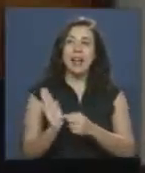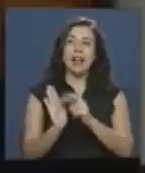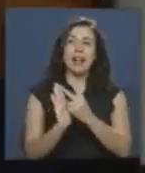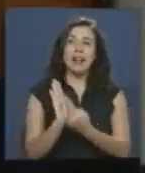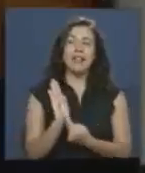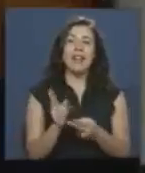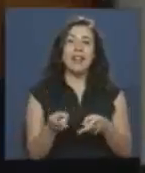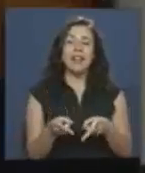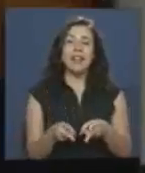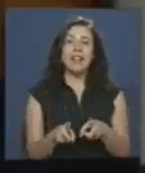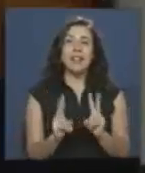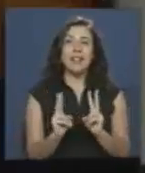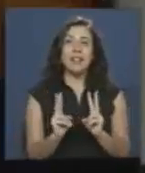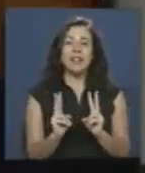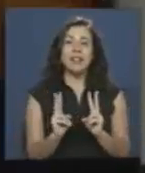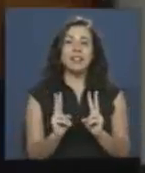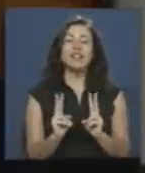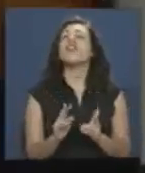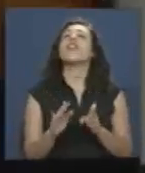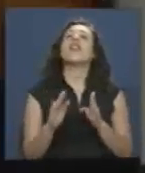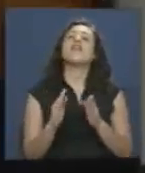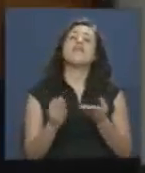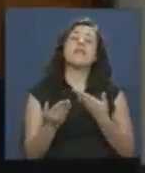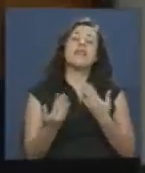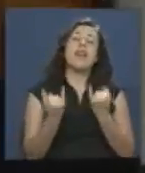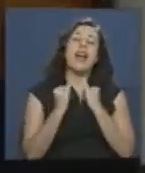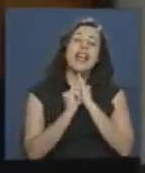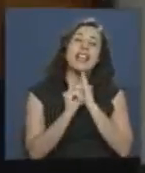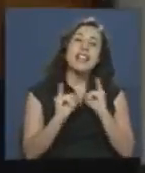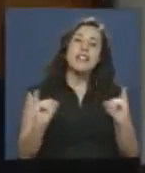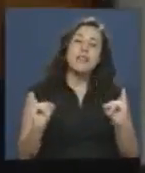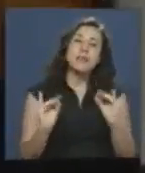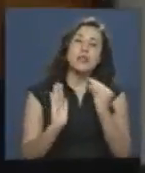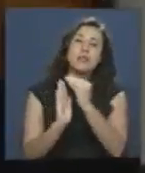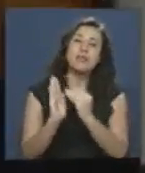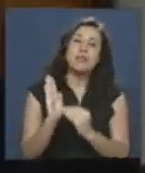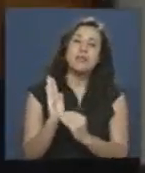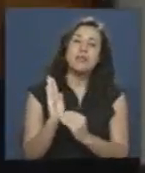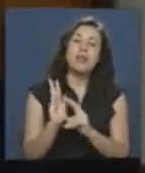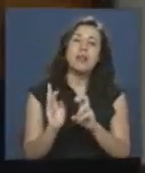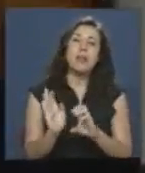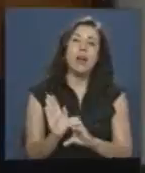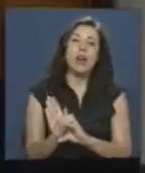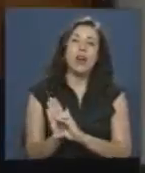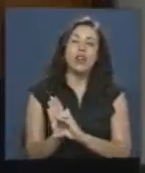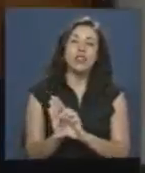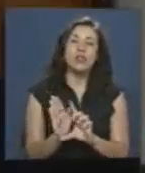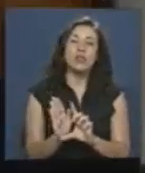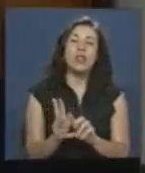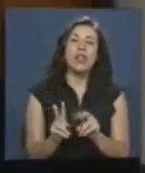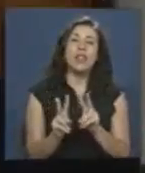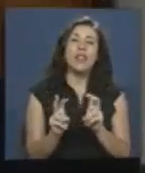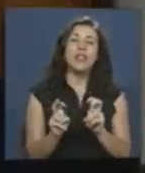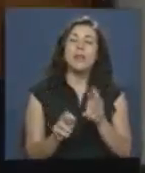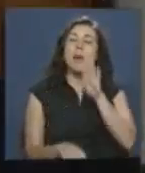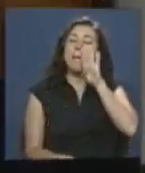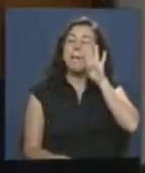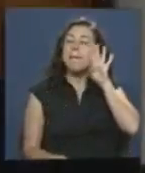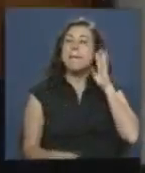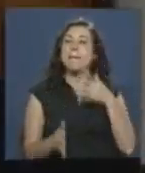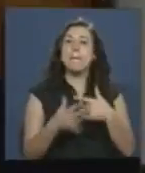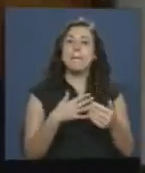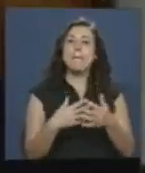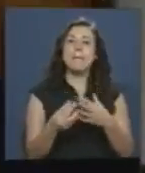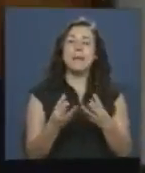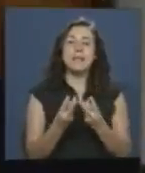del derecho de acceso a la información y a la incorporación a nivel constitucional de los principios de probidad y